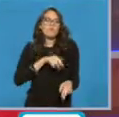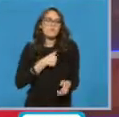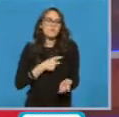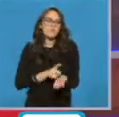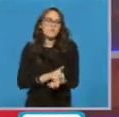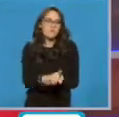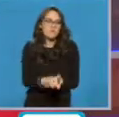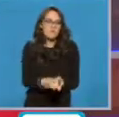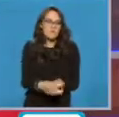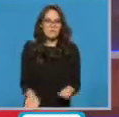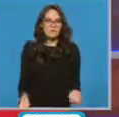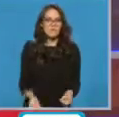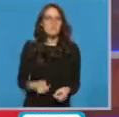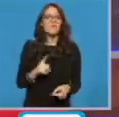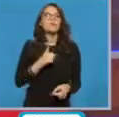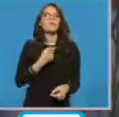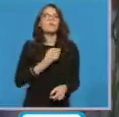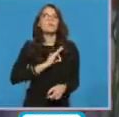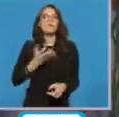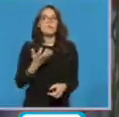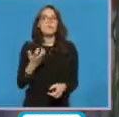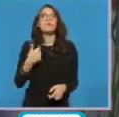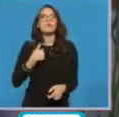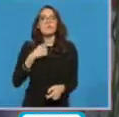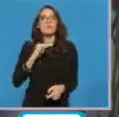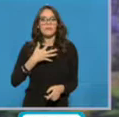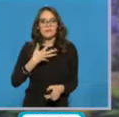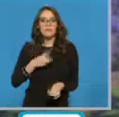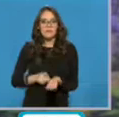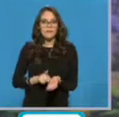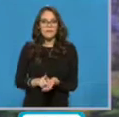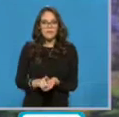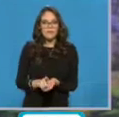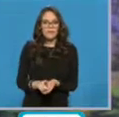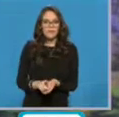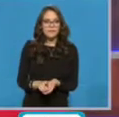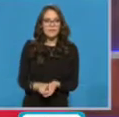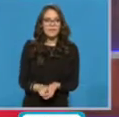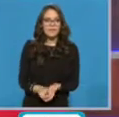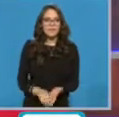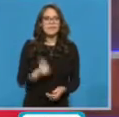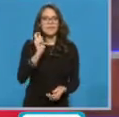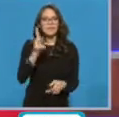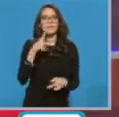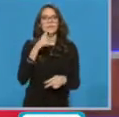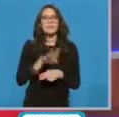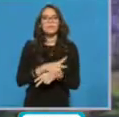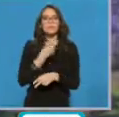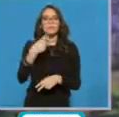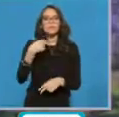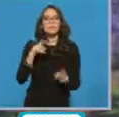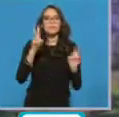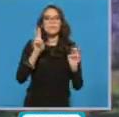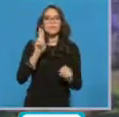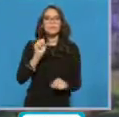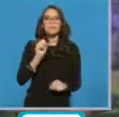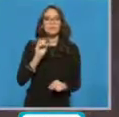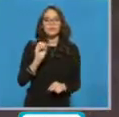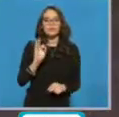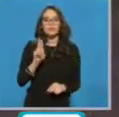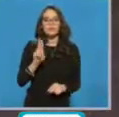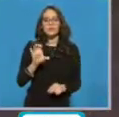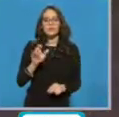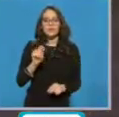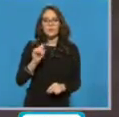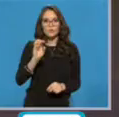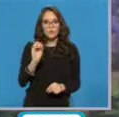digamos? preferencia el usufructuario. Ok. De eso se trata el derecho. Esa es la importancia y la peculiaridad interesante de ese derecho de usufructo,